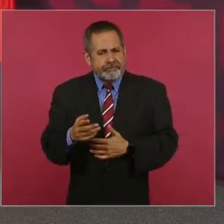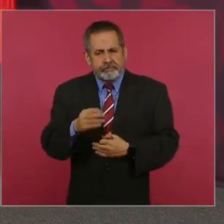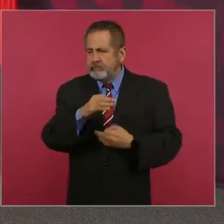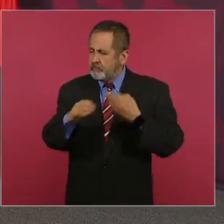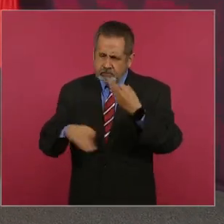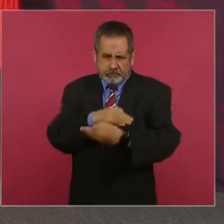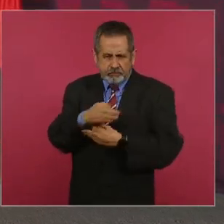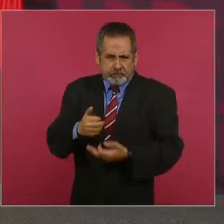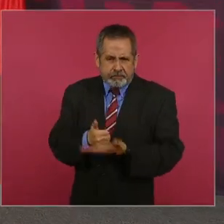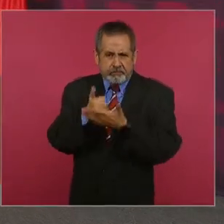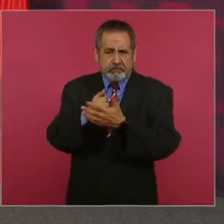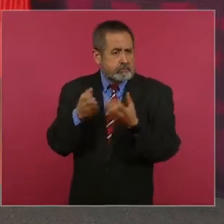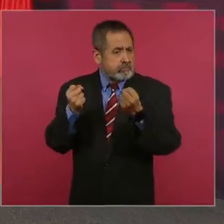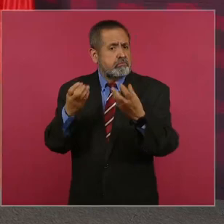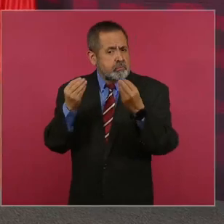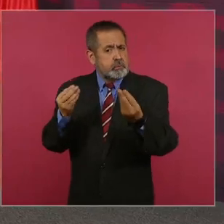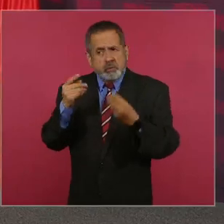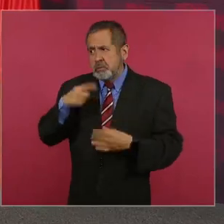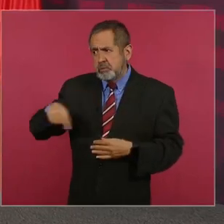ayudar todos están ayudando